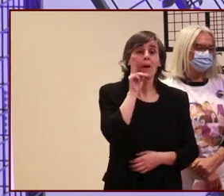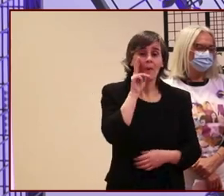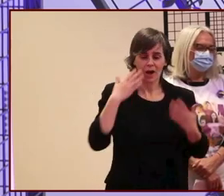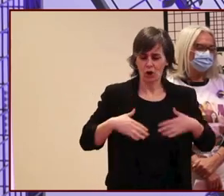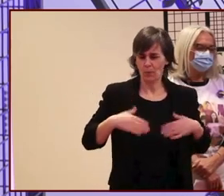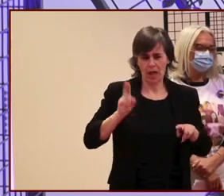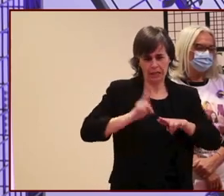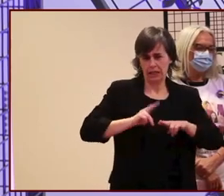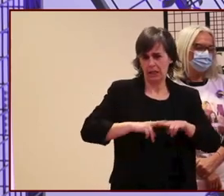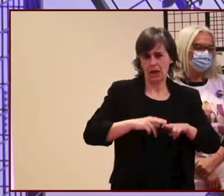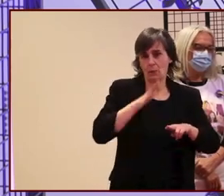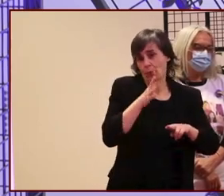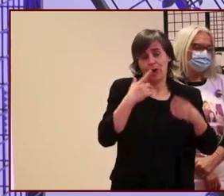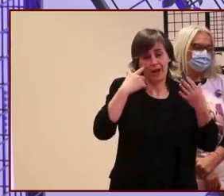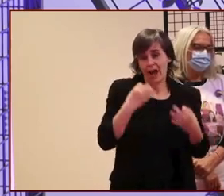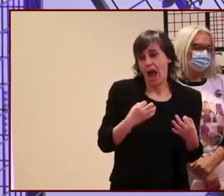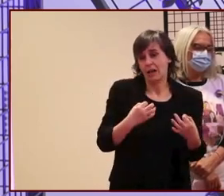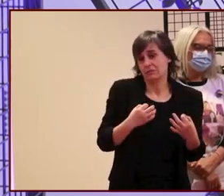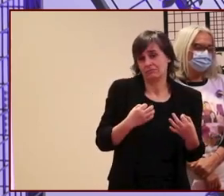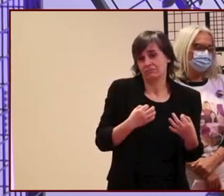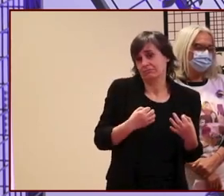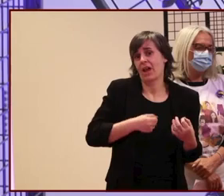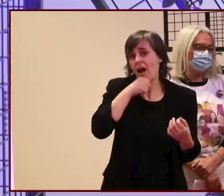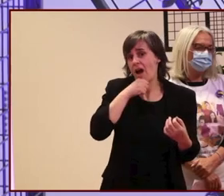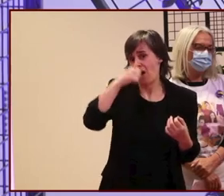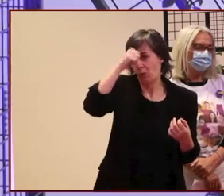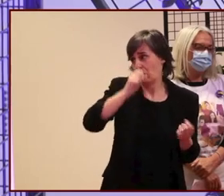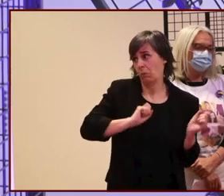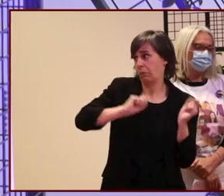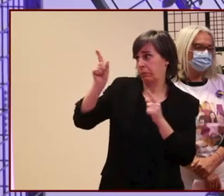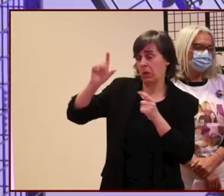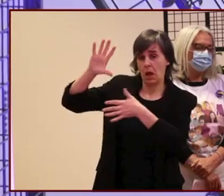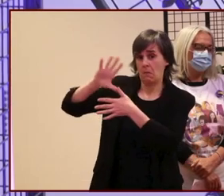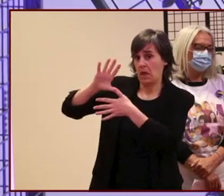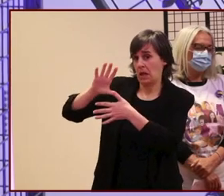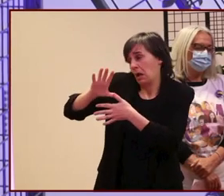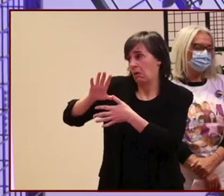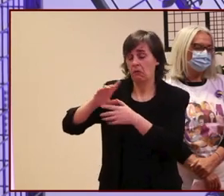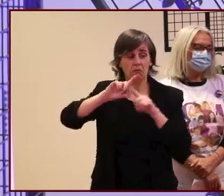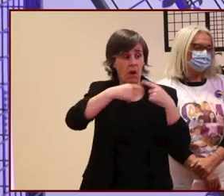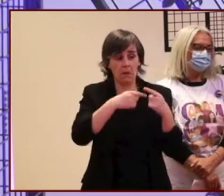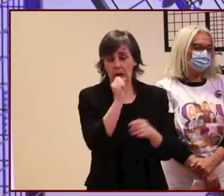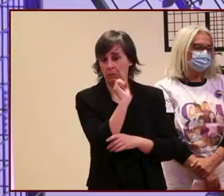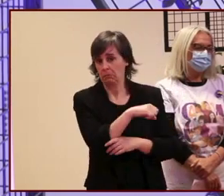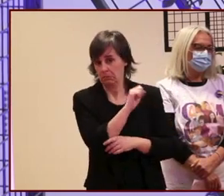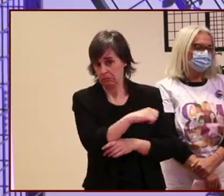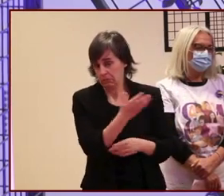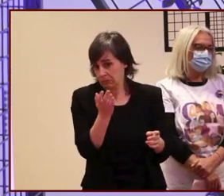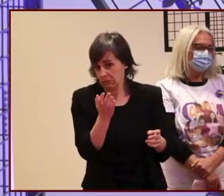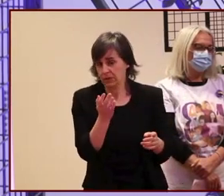familia si aquel desentenderse pero las nenas siempre